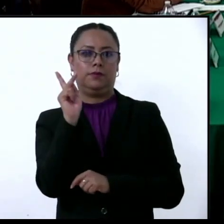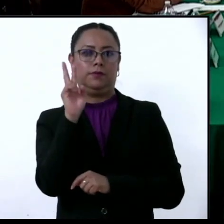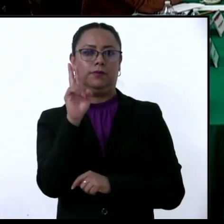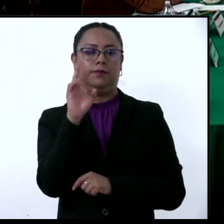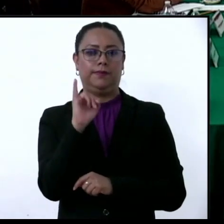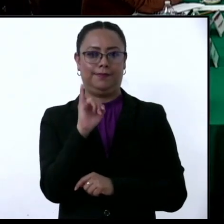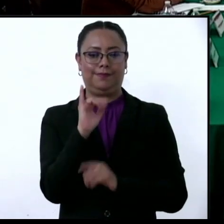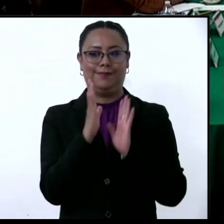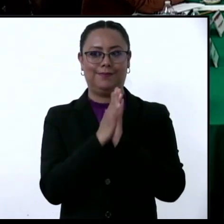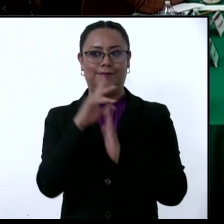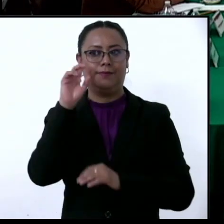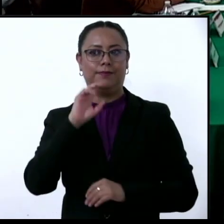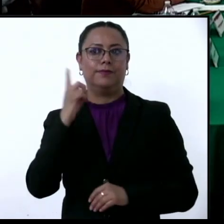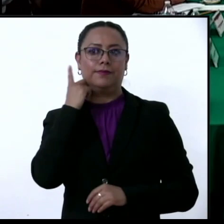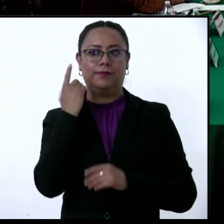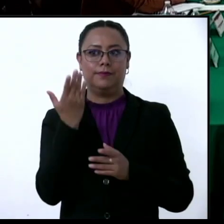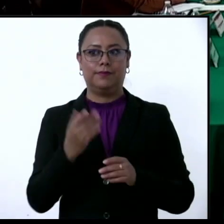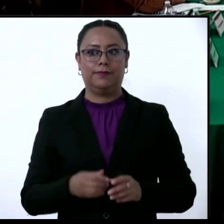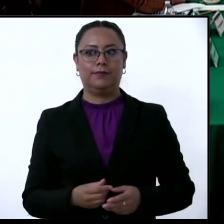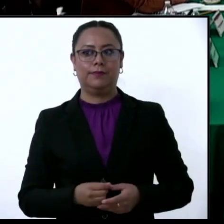diputada.